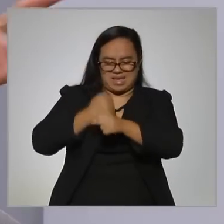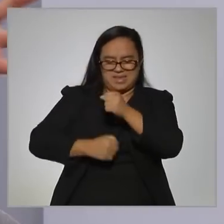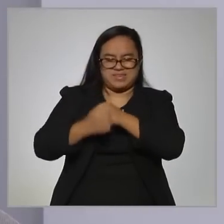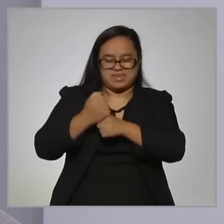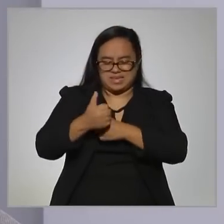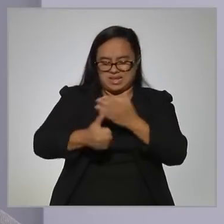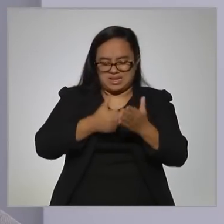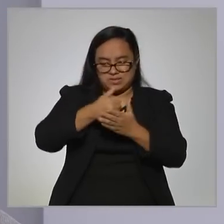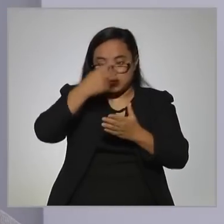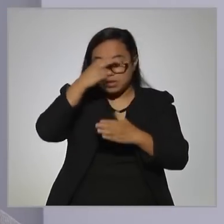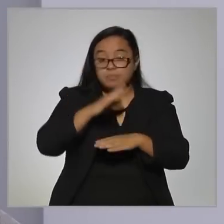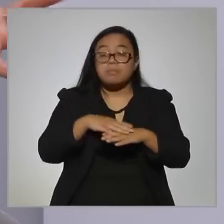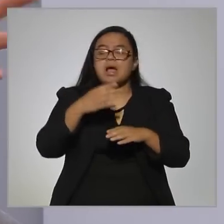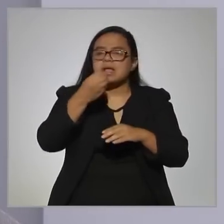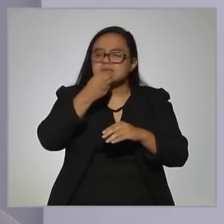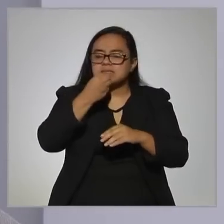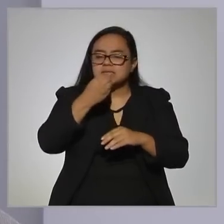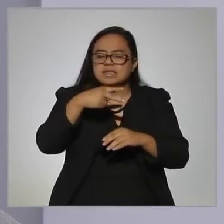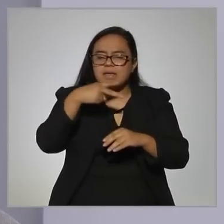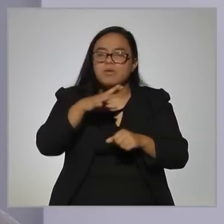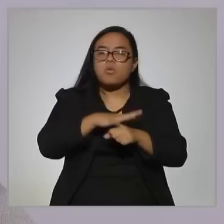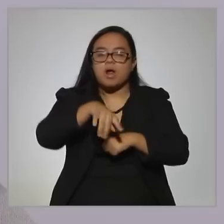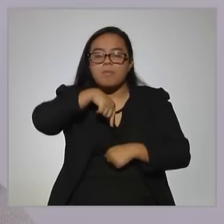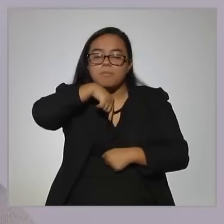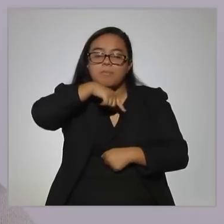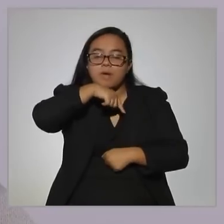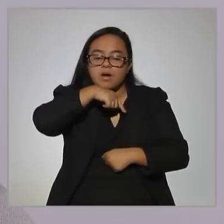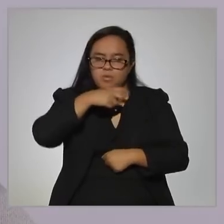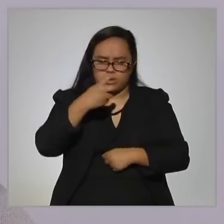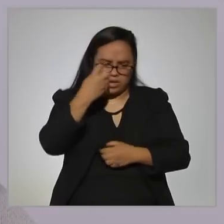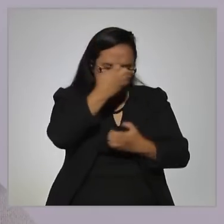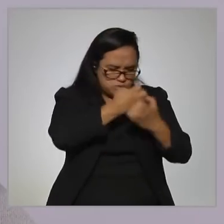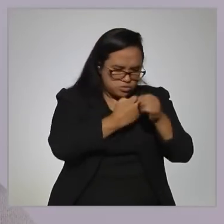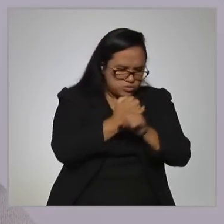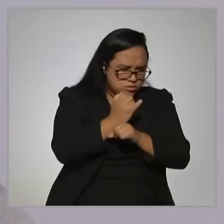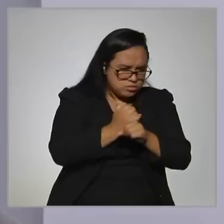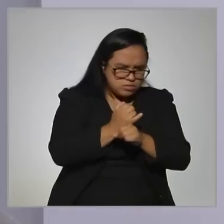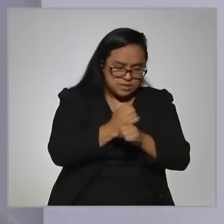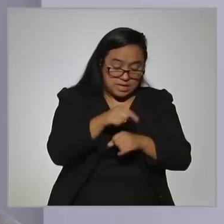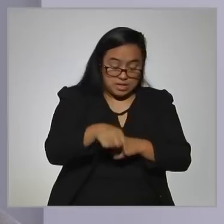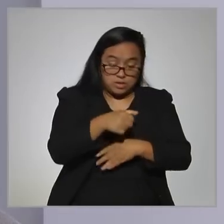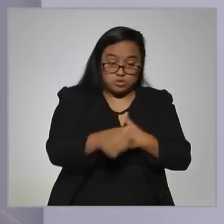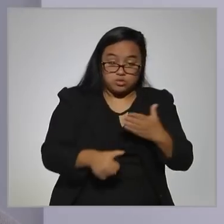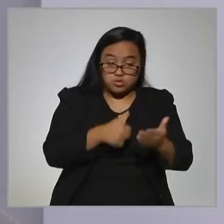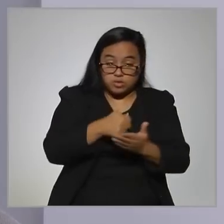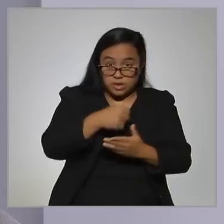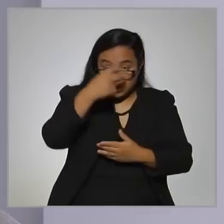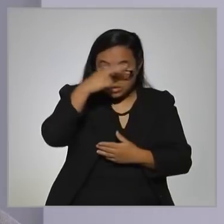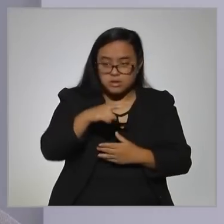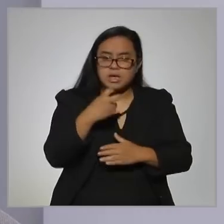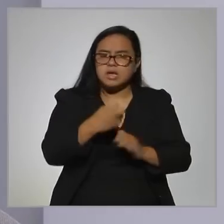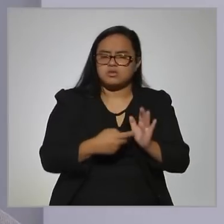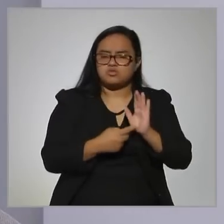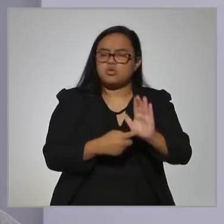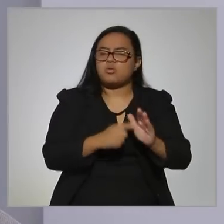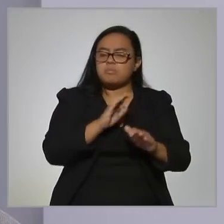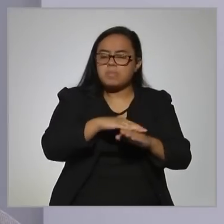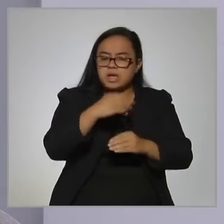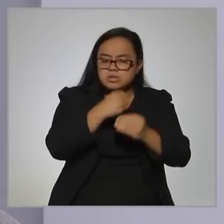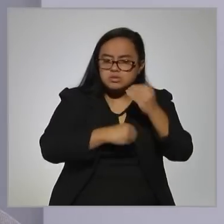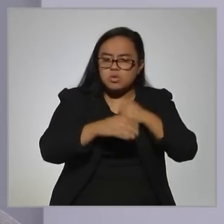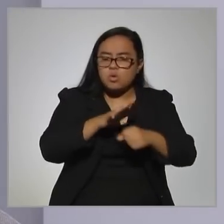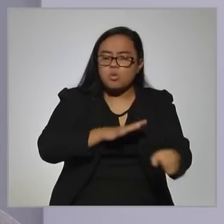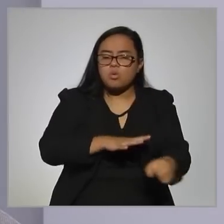México que lo que más se comía en Navidad era el pavo, y los estudios sociológicos en la Ciudad de México demostraban que lo que más se